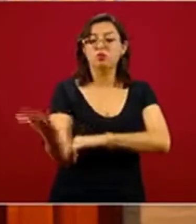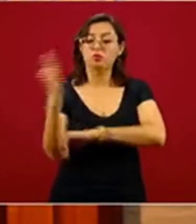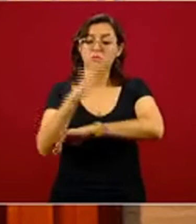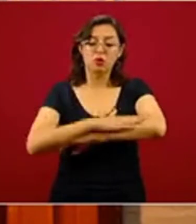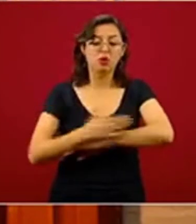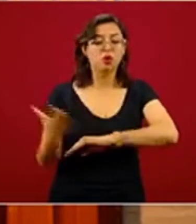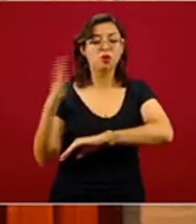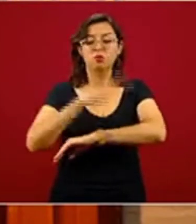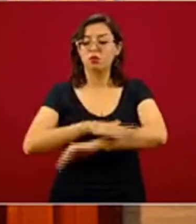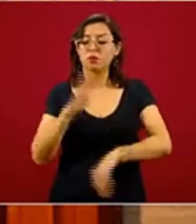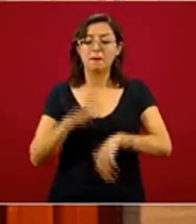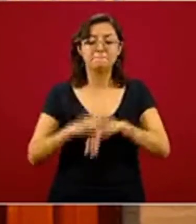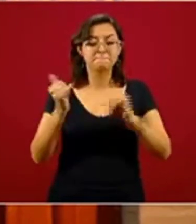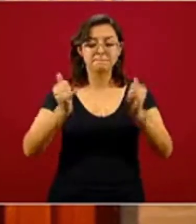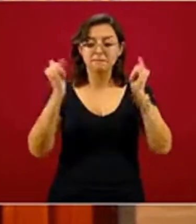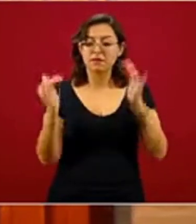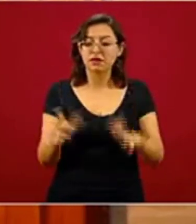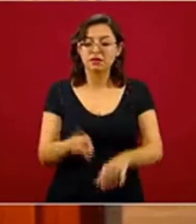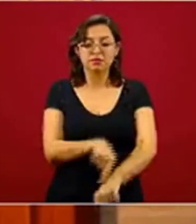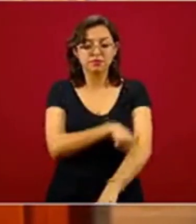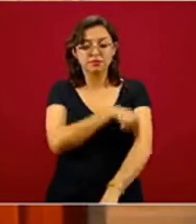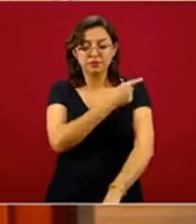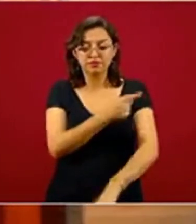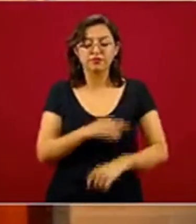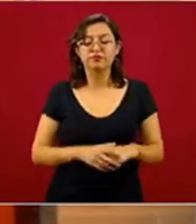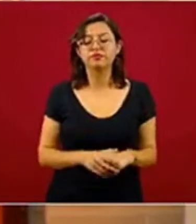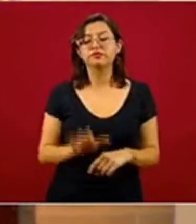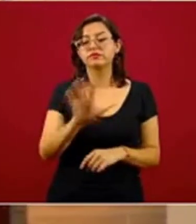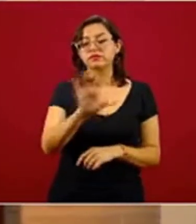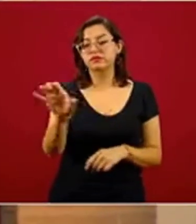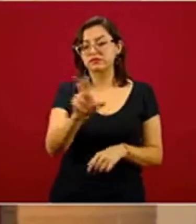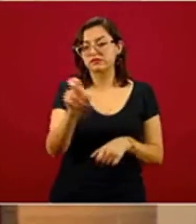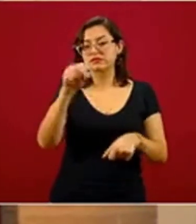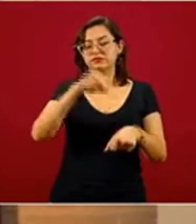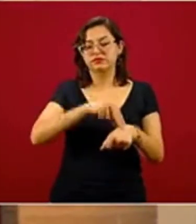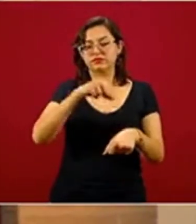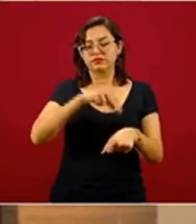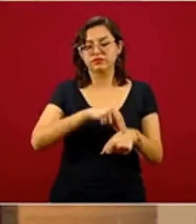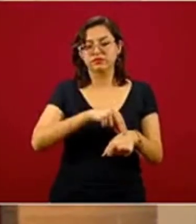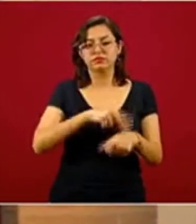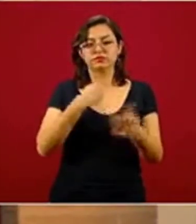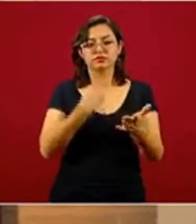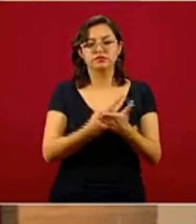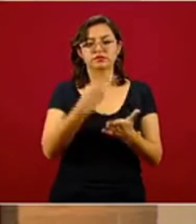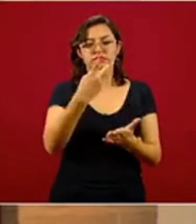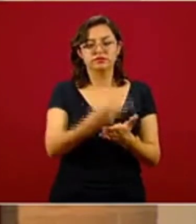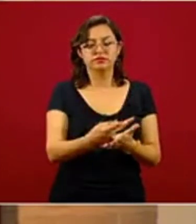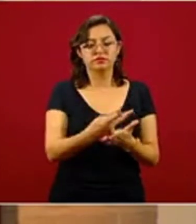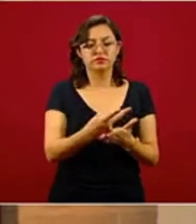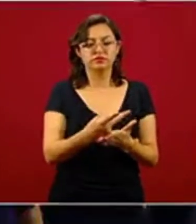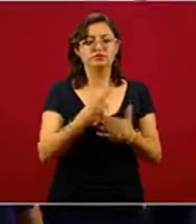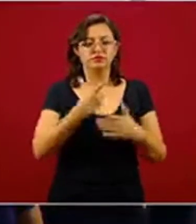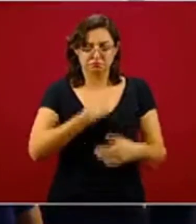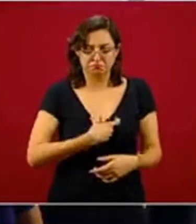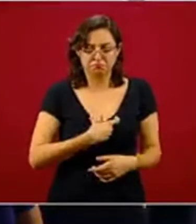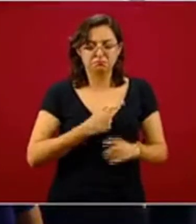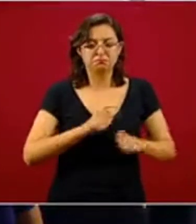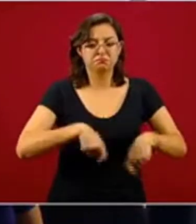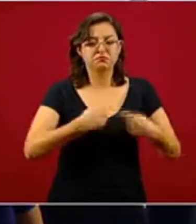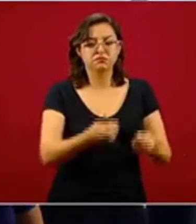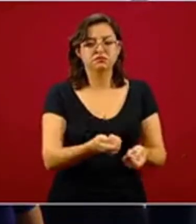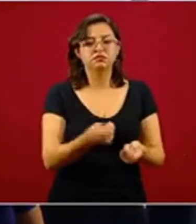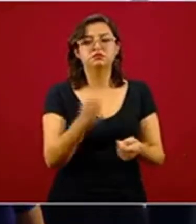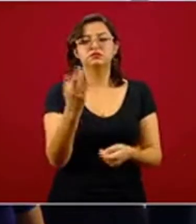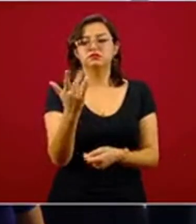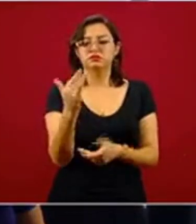más pesadas, más largas. En este caso sería para 500 médicos un premio de la insignia más